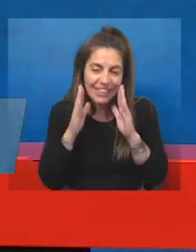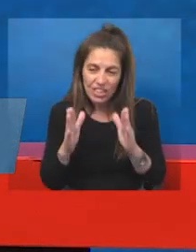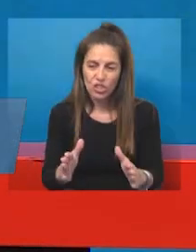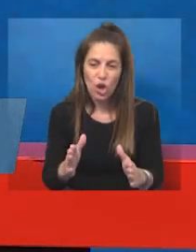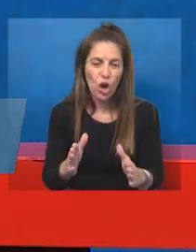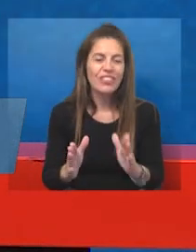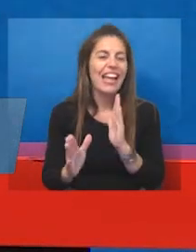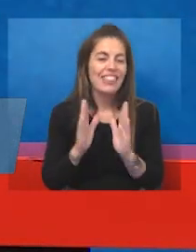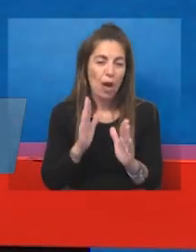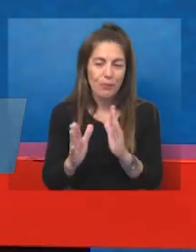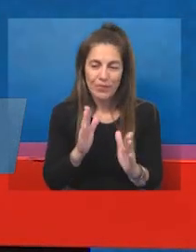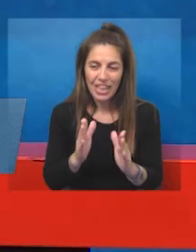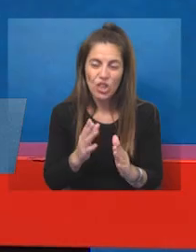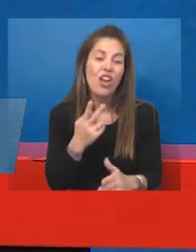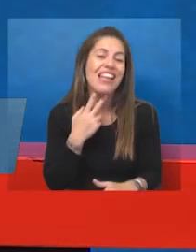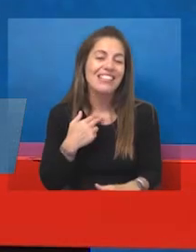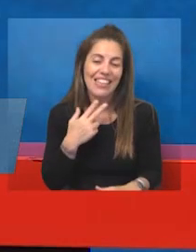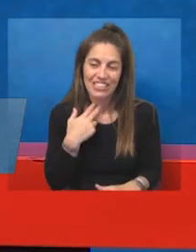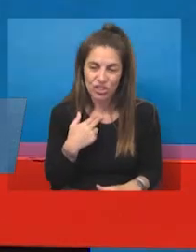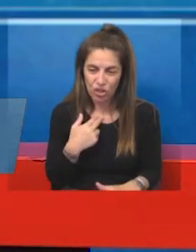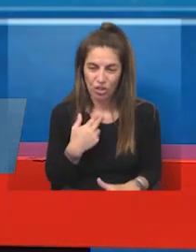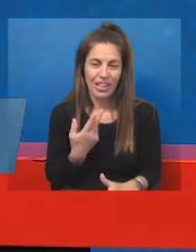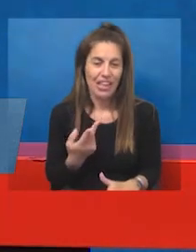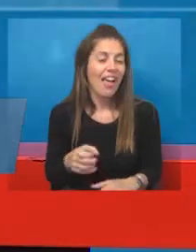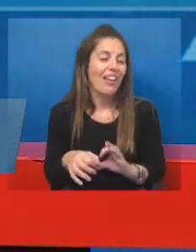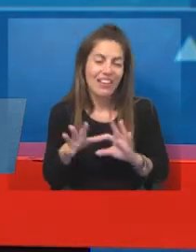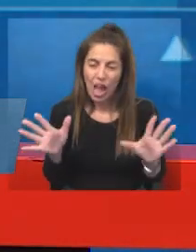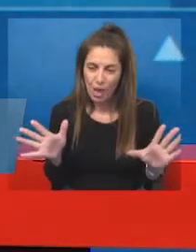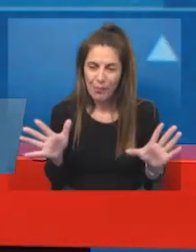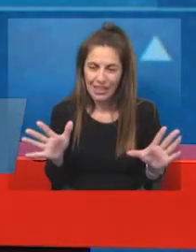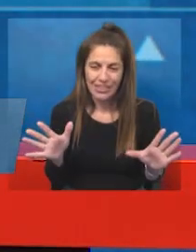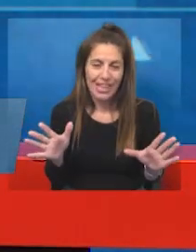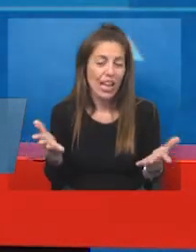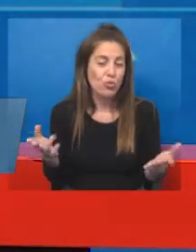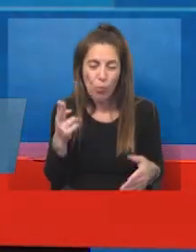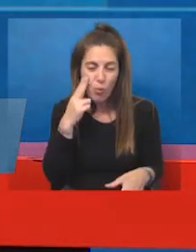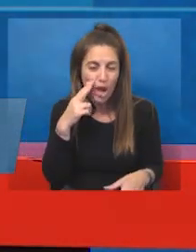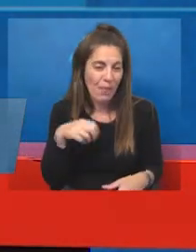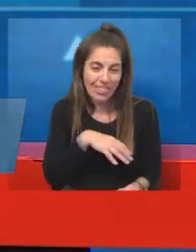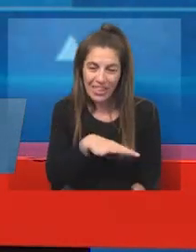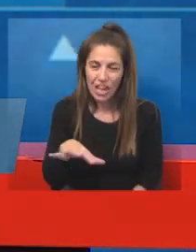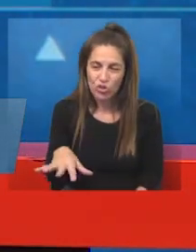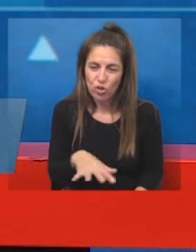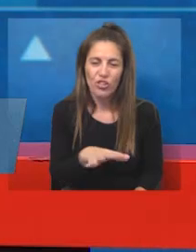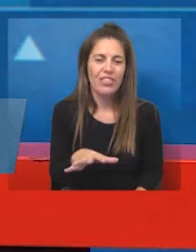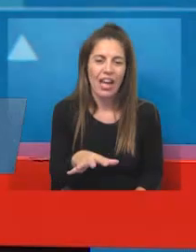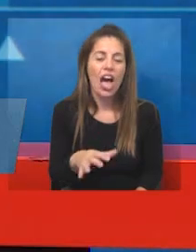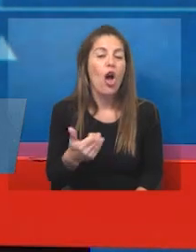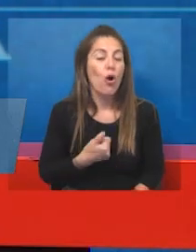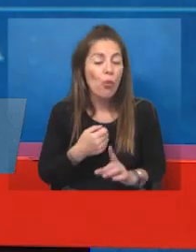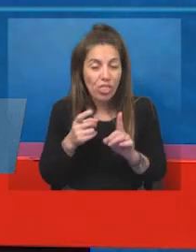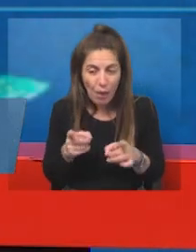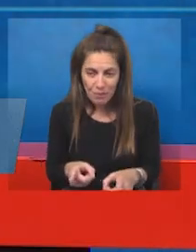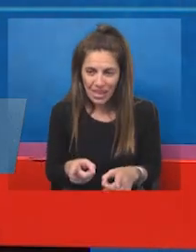y el tratamiento de las adicciones que que claramente Este es un flagelo de nuestra sociedad como